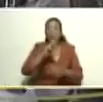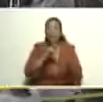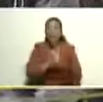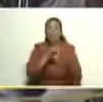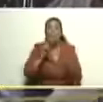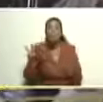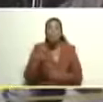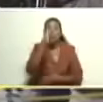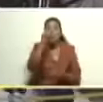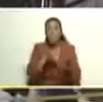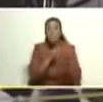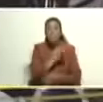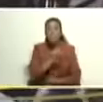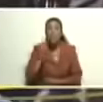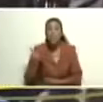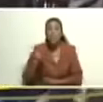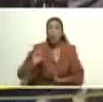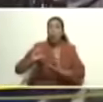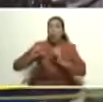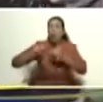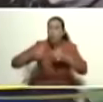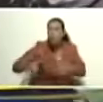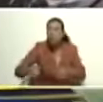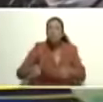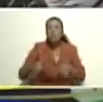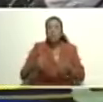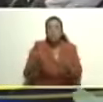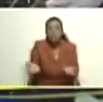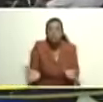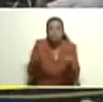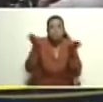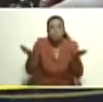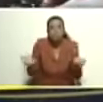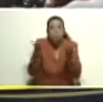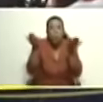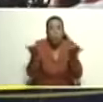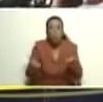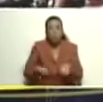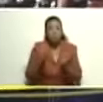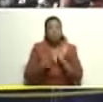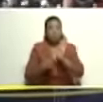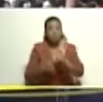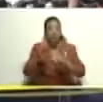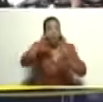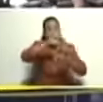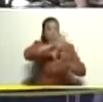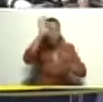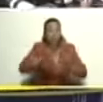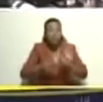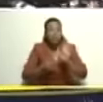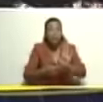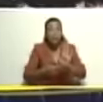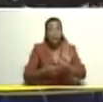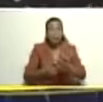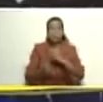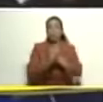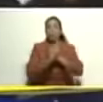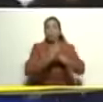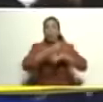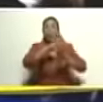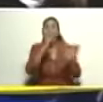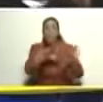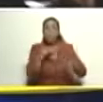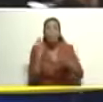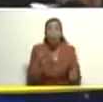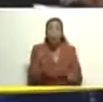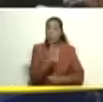2022 ya le entramos con un empuje importante, ya sin la amenaza de la pandemia.